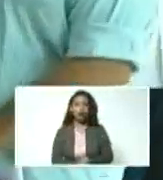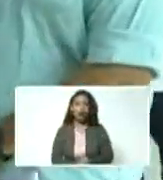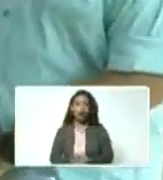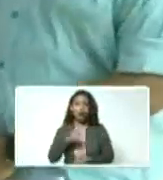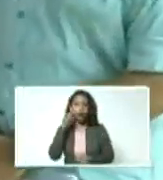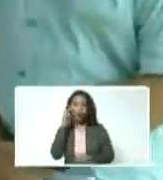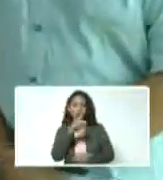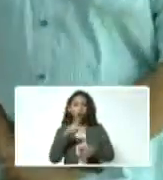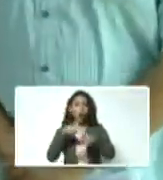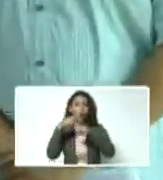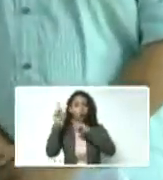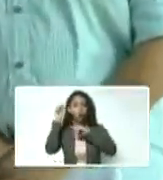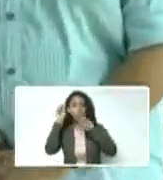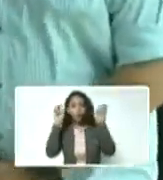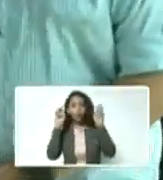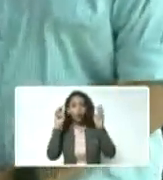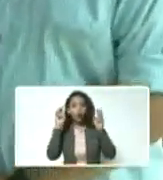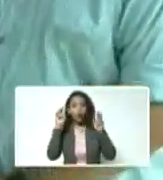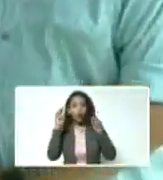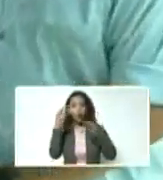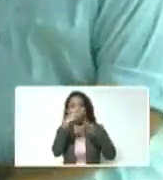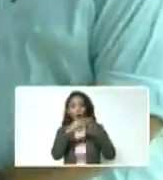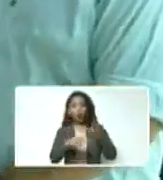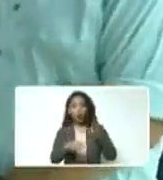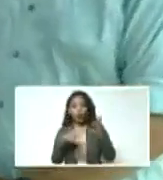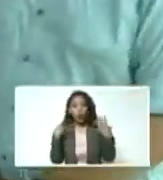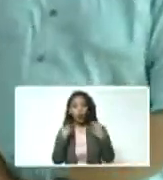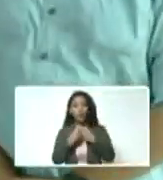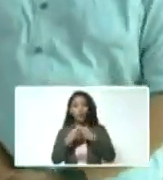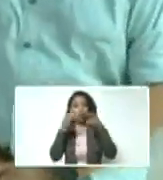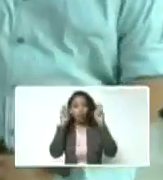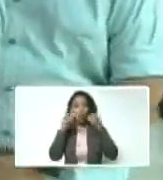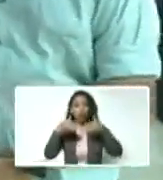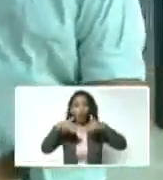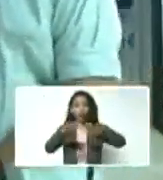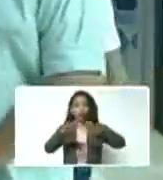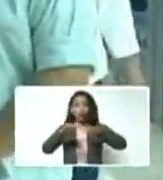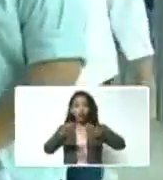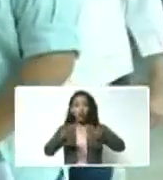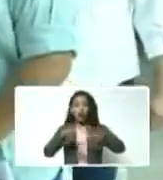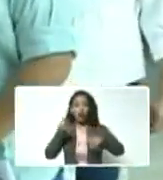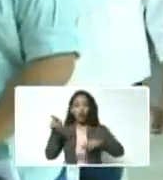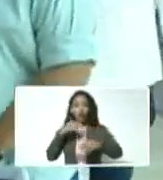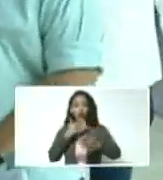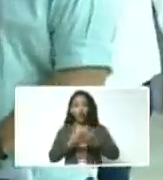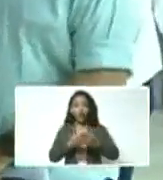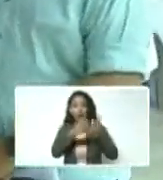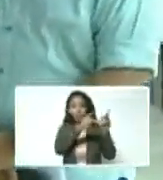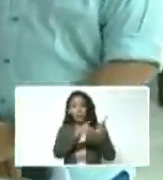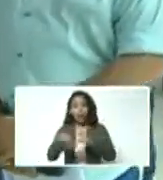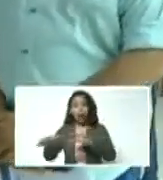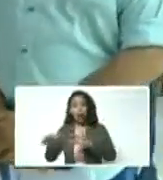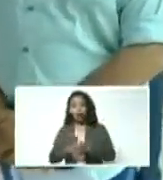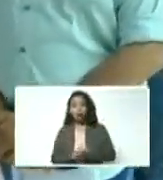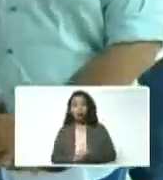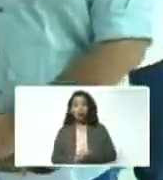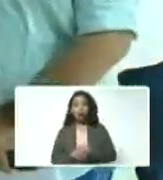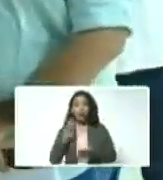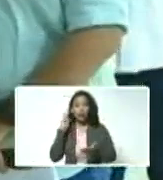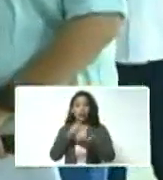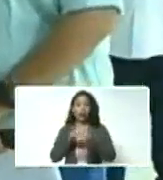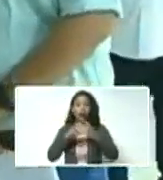otra parte, y los útiles y las compañeras del área textil. Bueno, esto es gracias al plan regreso a